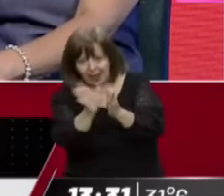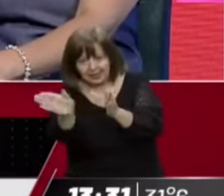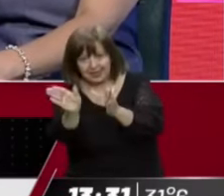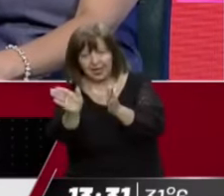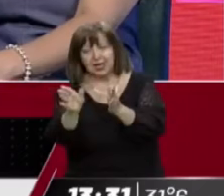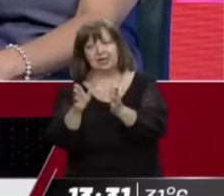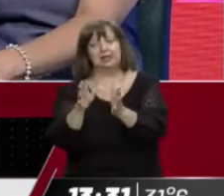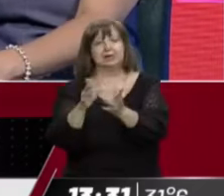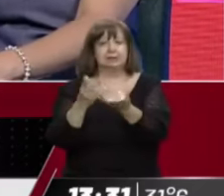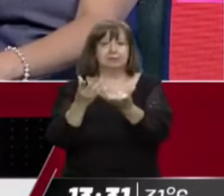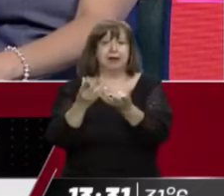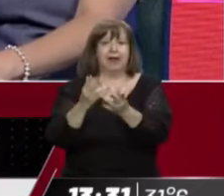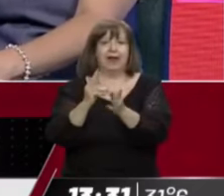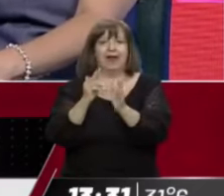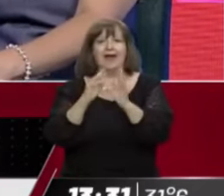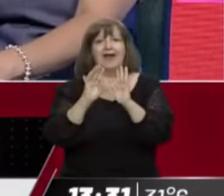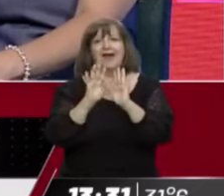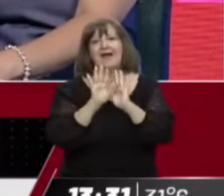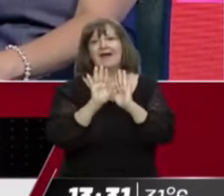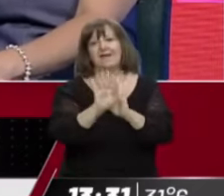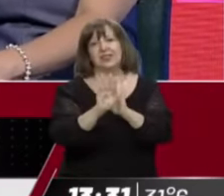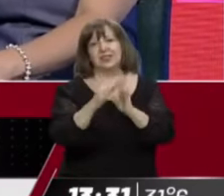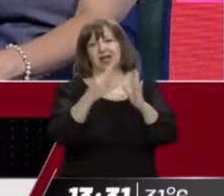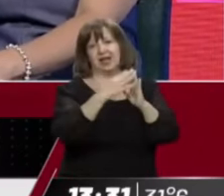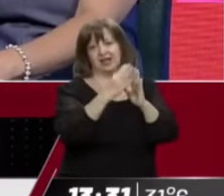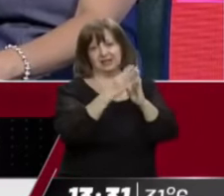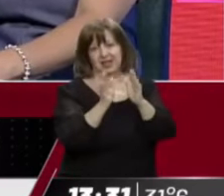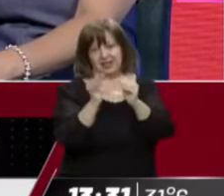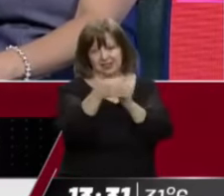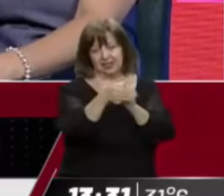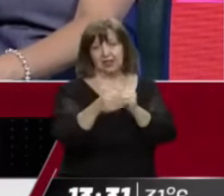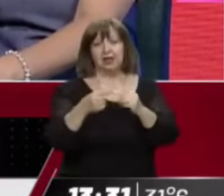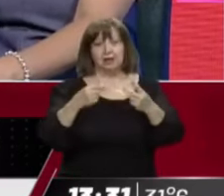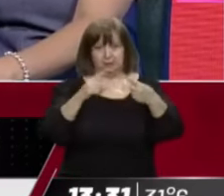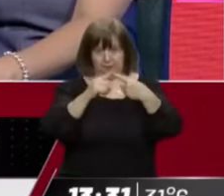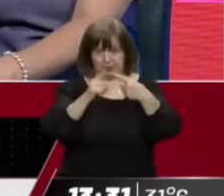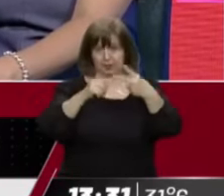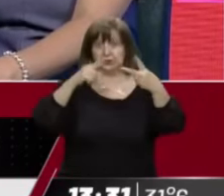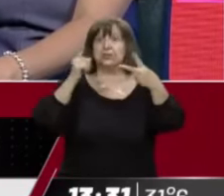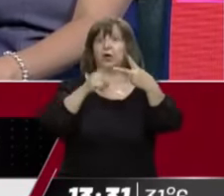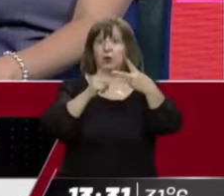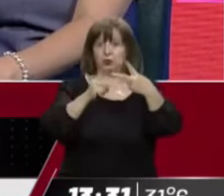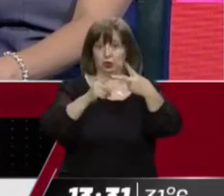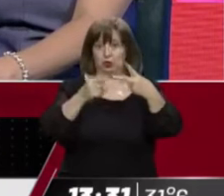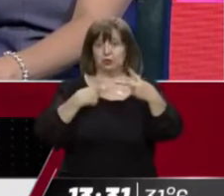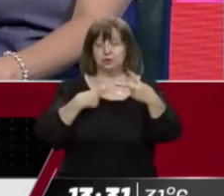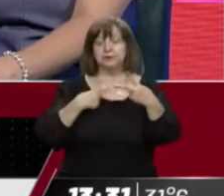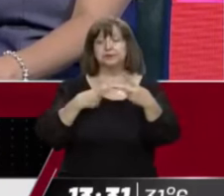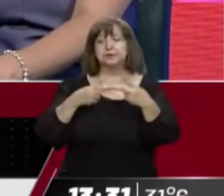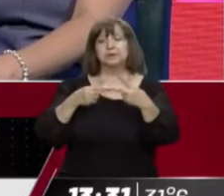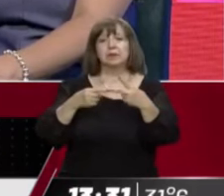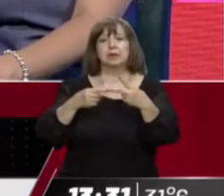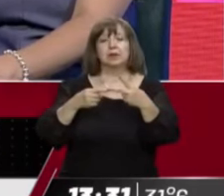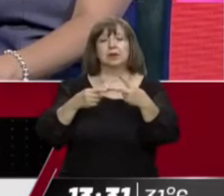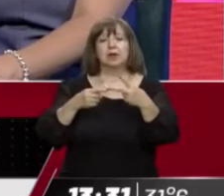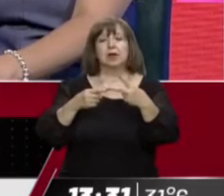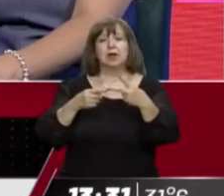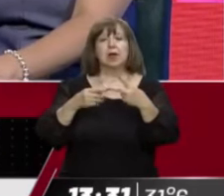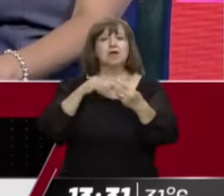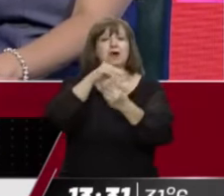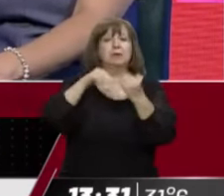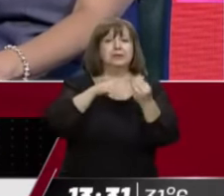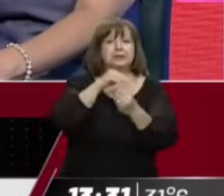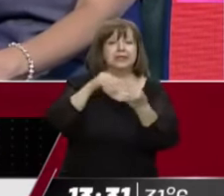para para minimizar los riesgos nosotros vamos a seguir trabajando reforzando toda esta zona de defensa y y en cuanto a las